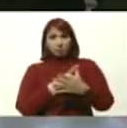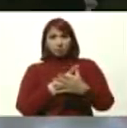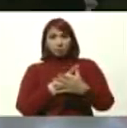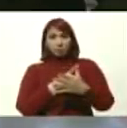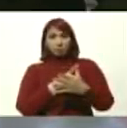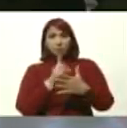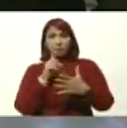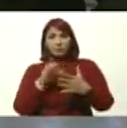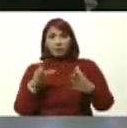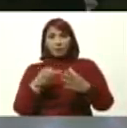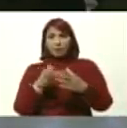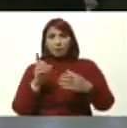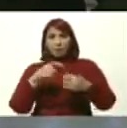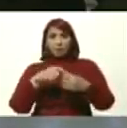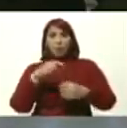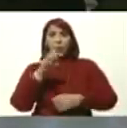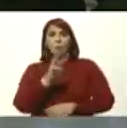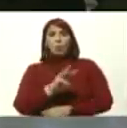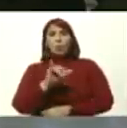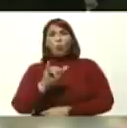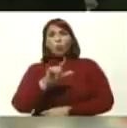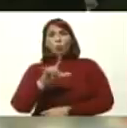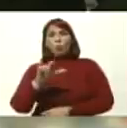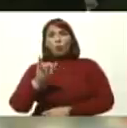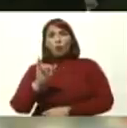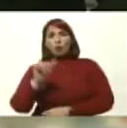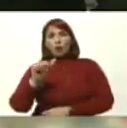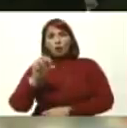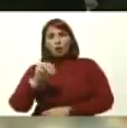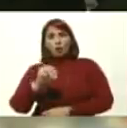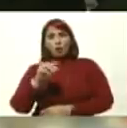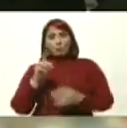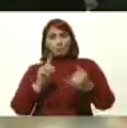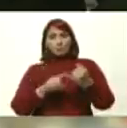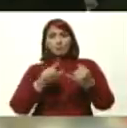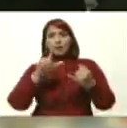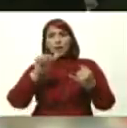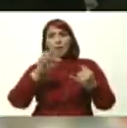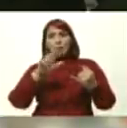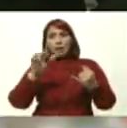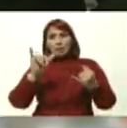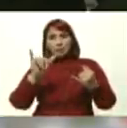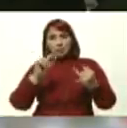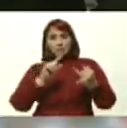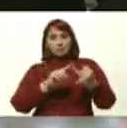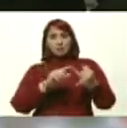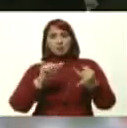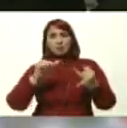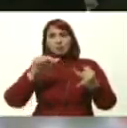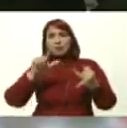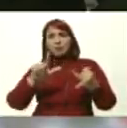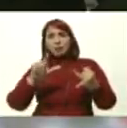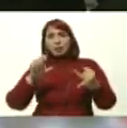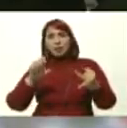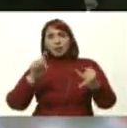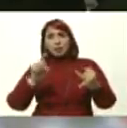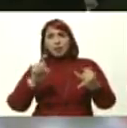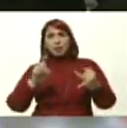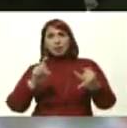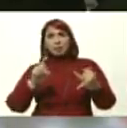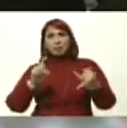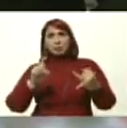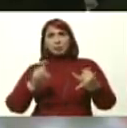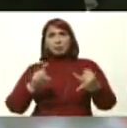esta comisión, William Castillo, Larry Davoe, Alex Acten Morán,